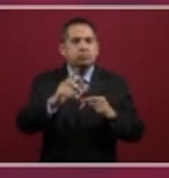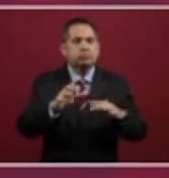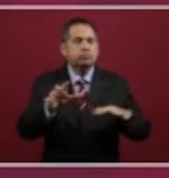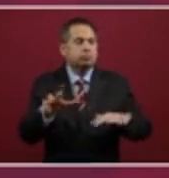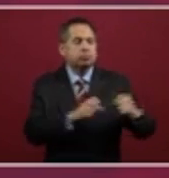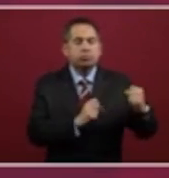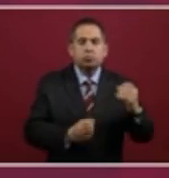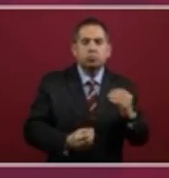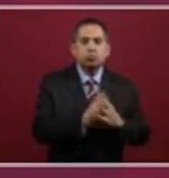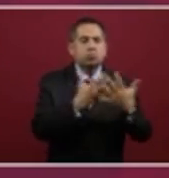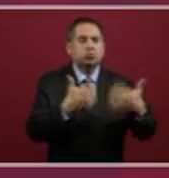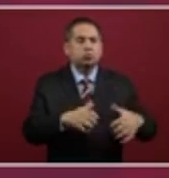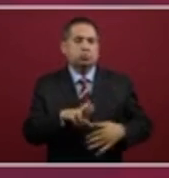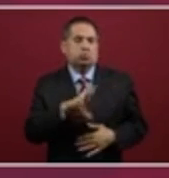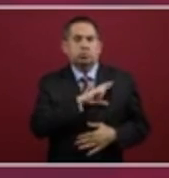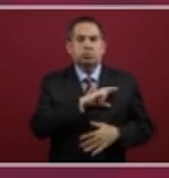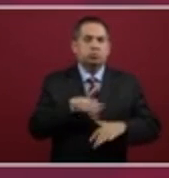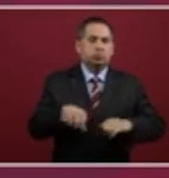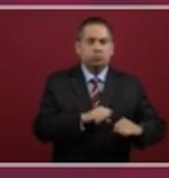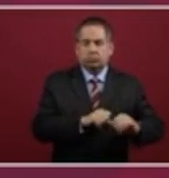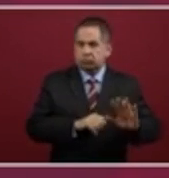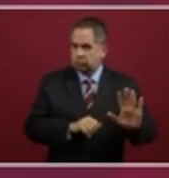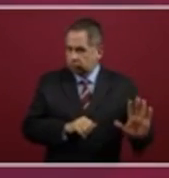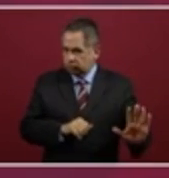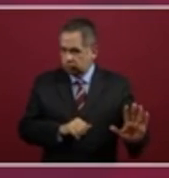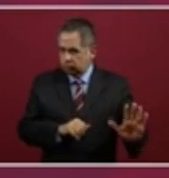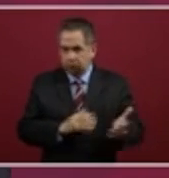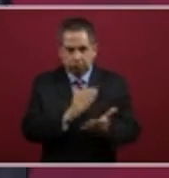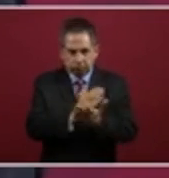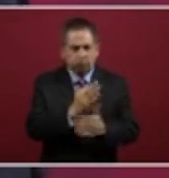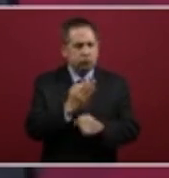Entonces, ahora decir a la gente, ayúdennos.